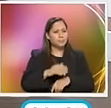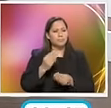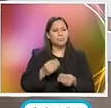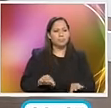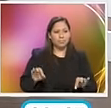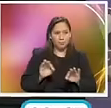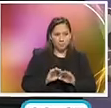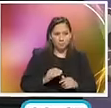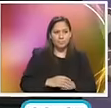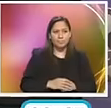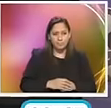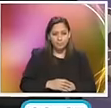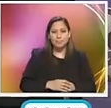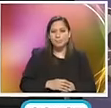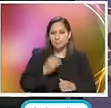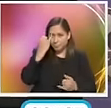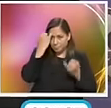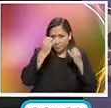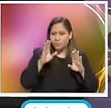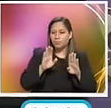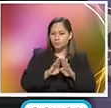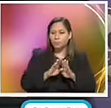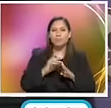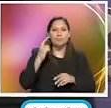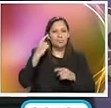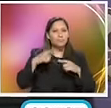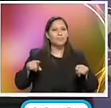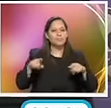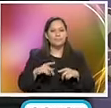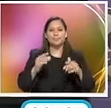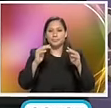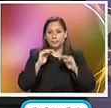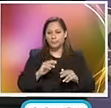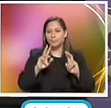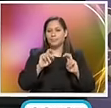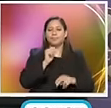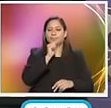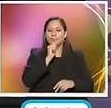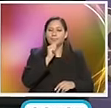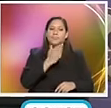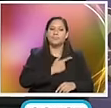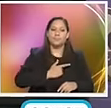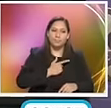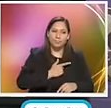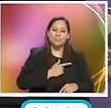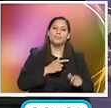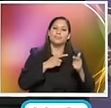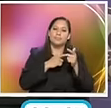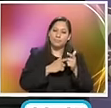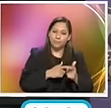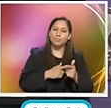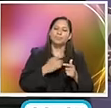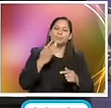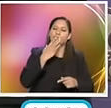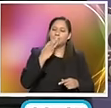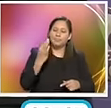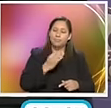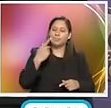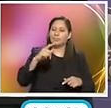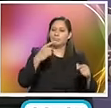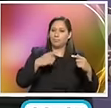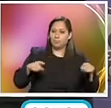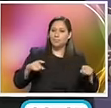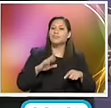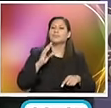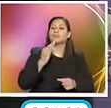importante. Ya me imagino cómo va a sonar eso. Y bueno, antes de pasar a lo siguiente, pues me gustaría que nos sigan deleitando con su música. ¿Qué es